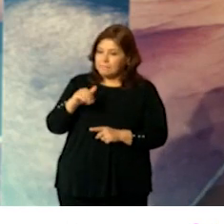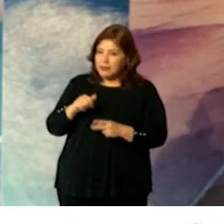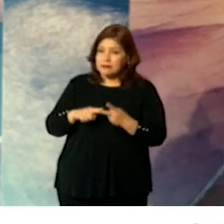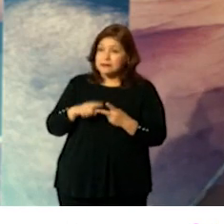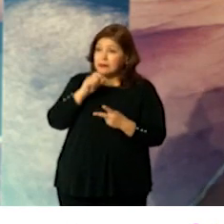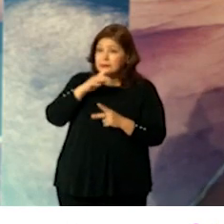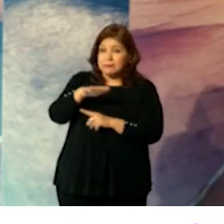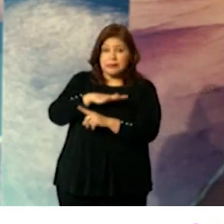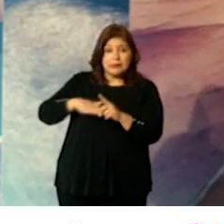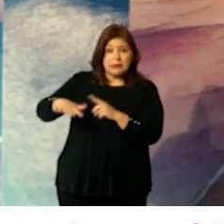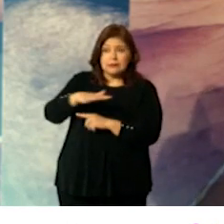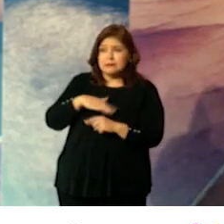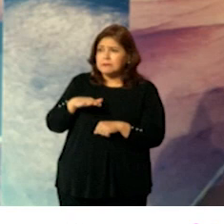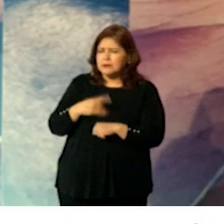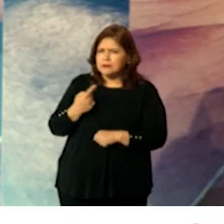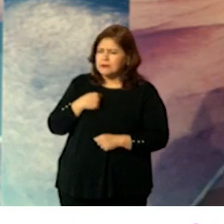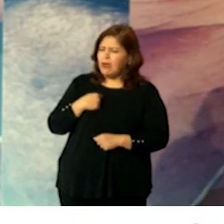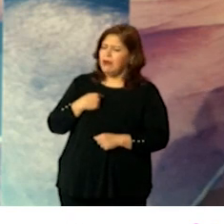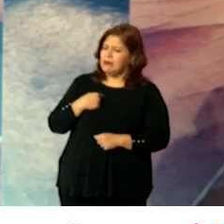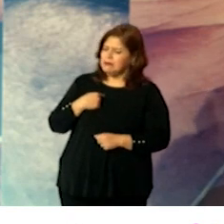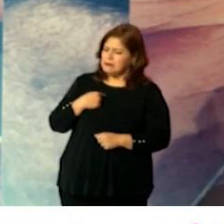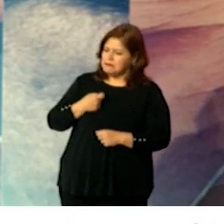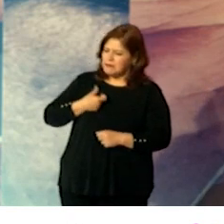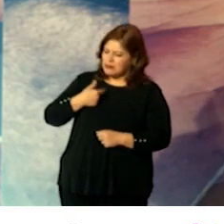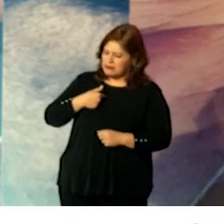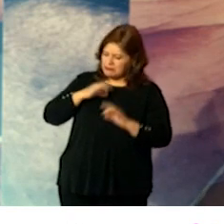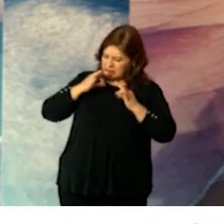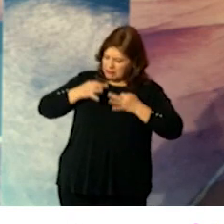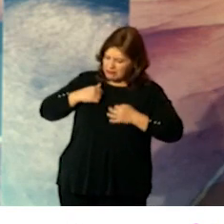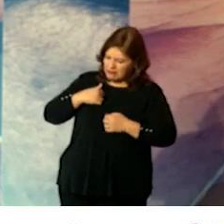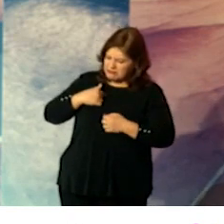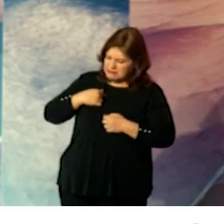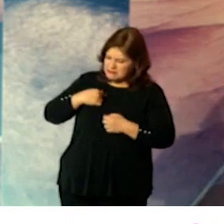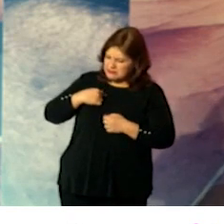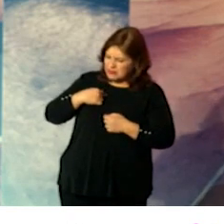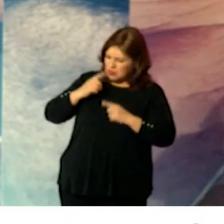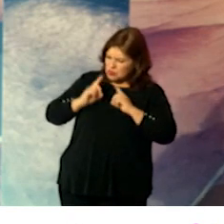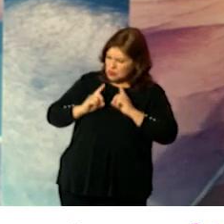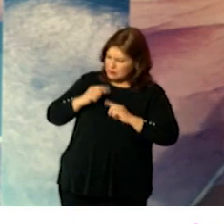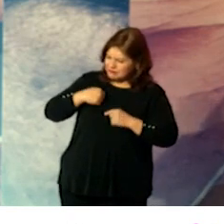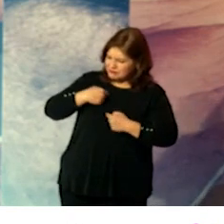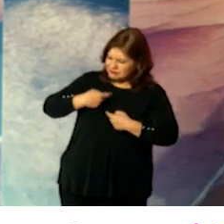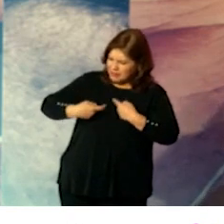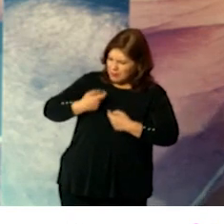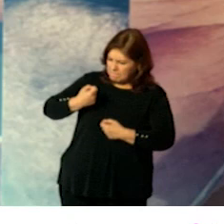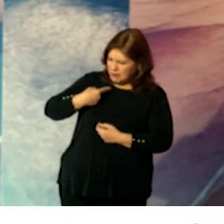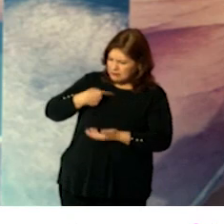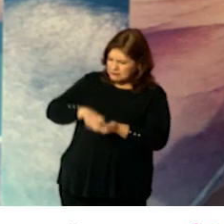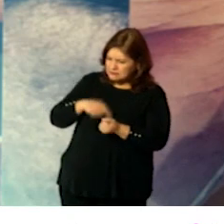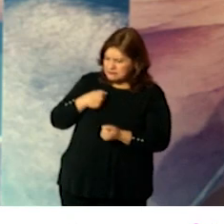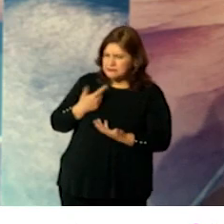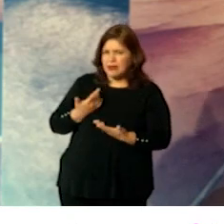ambiental, porque me empecé a cuestionar qué tanto estas injusticias se